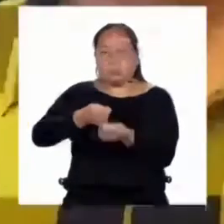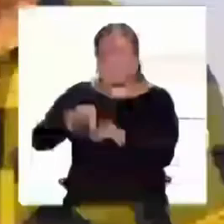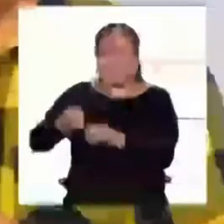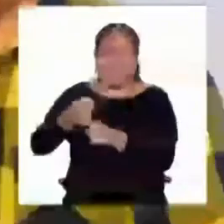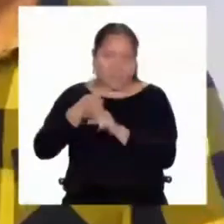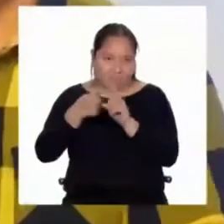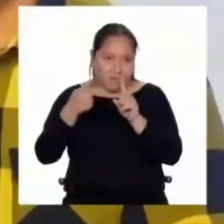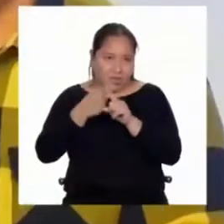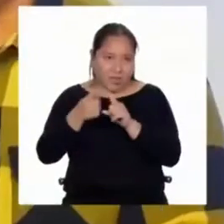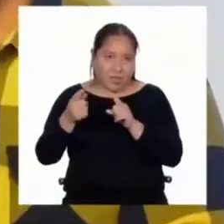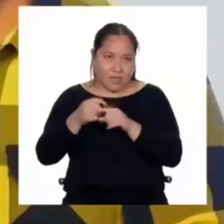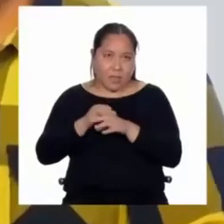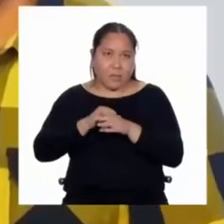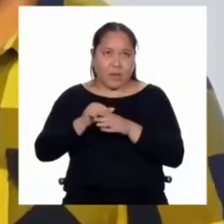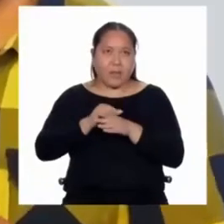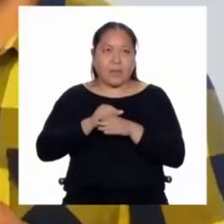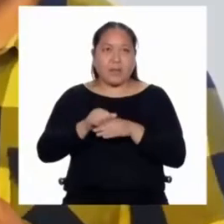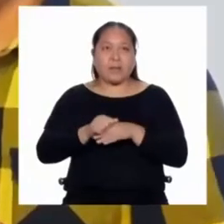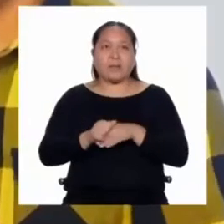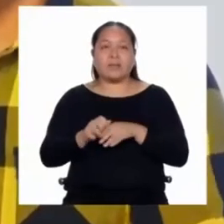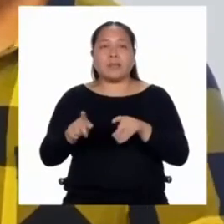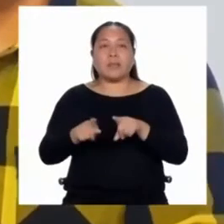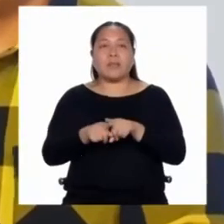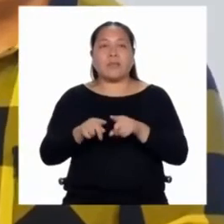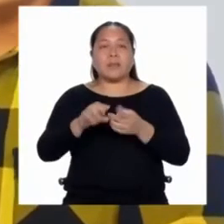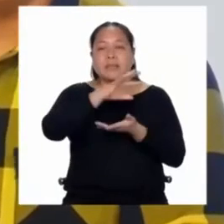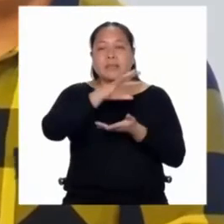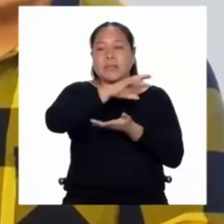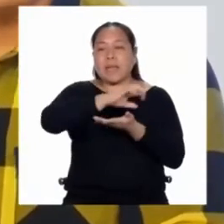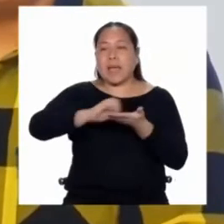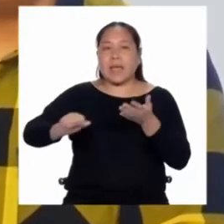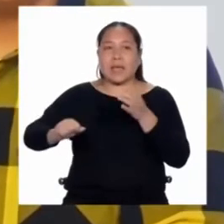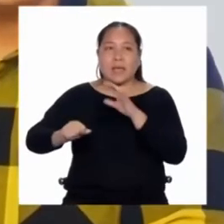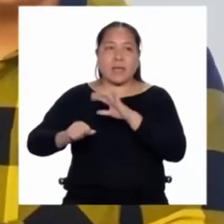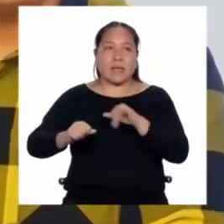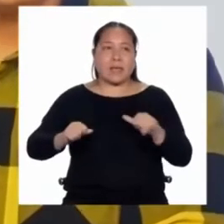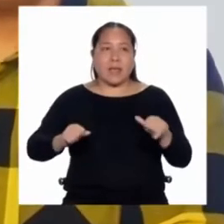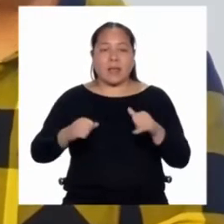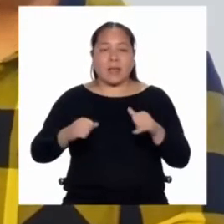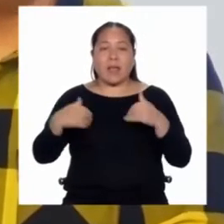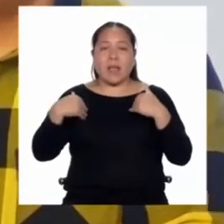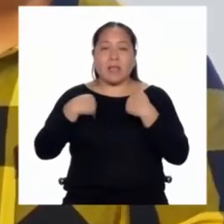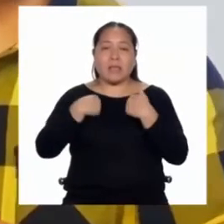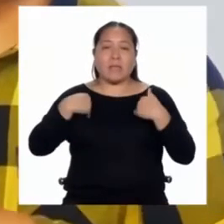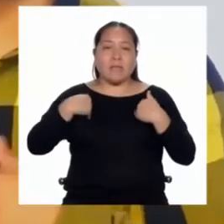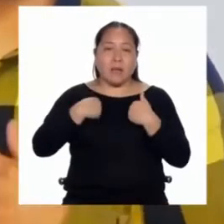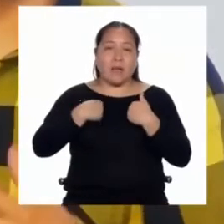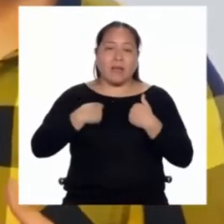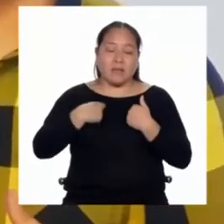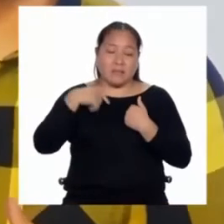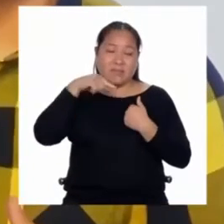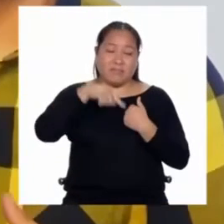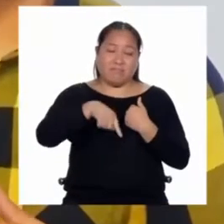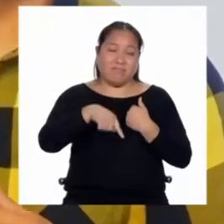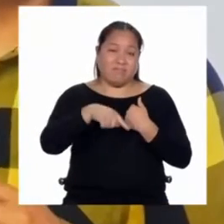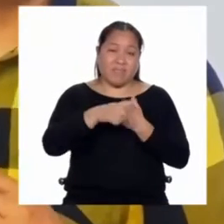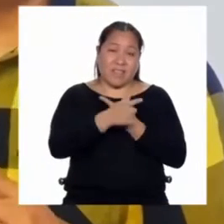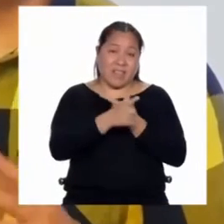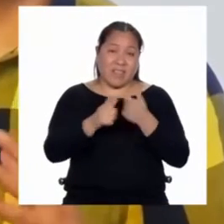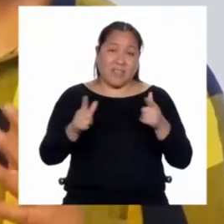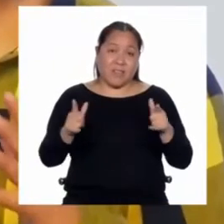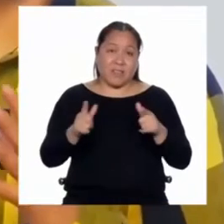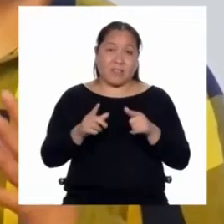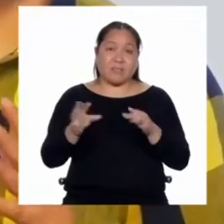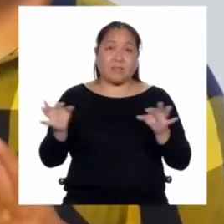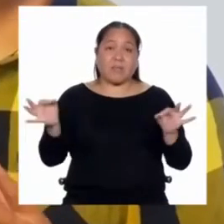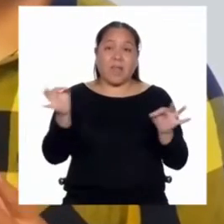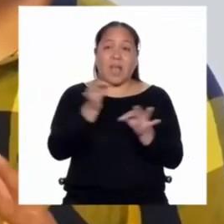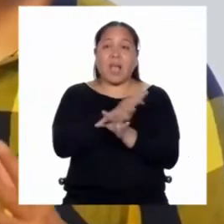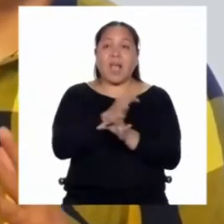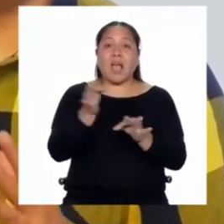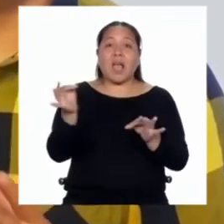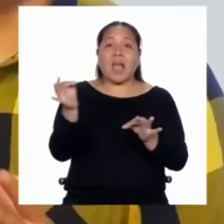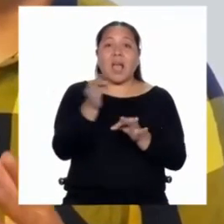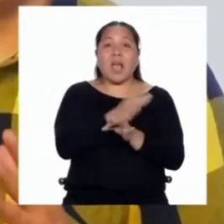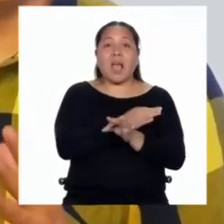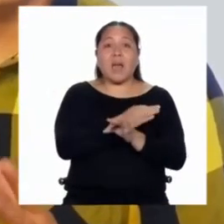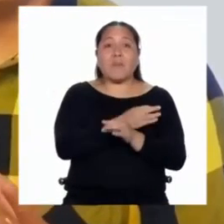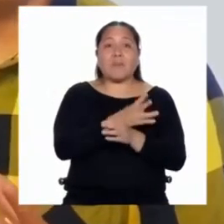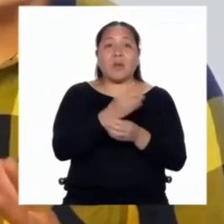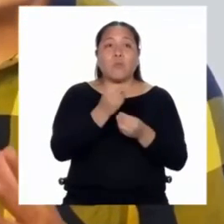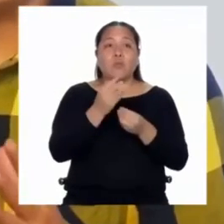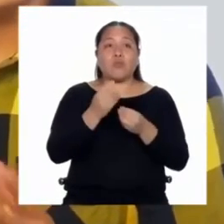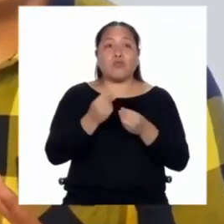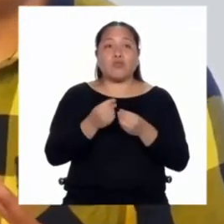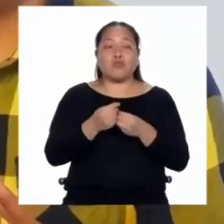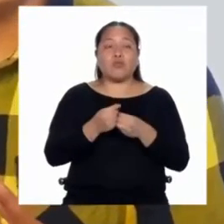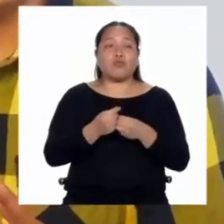intensivas. Además, se han eliminado las manadas de herbívoros salvajes para reemplazarlos por grandes cantidades de rebaños